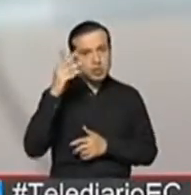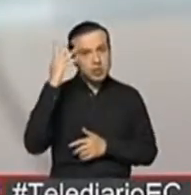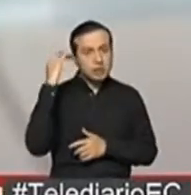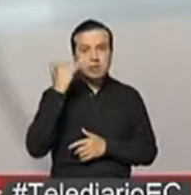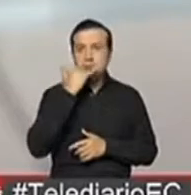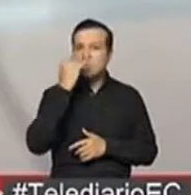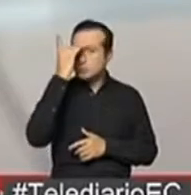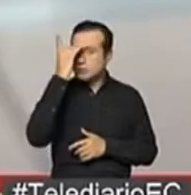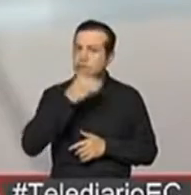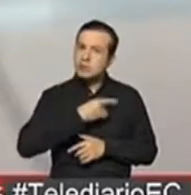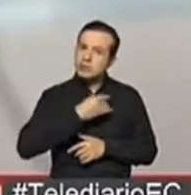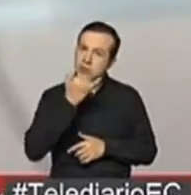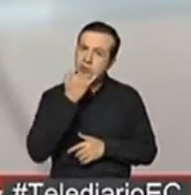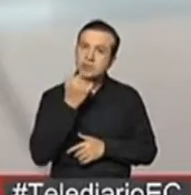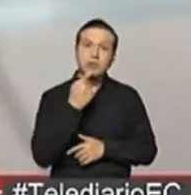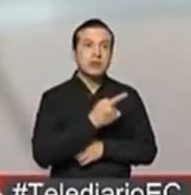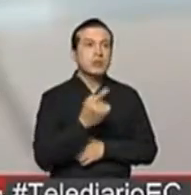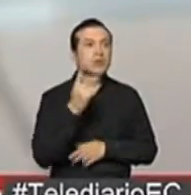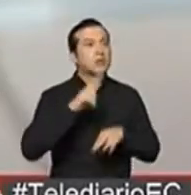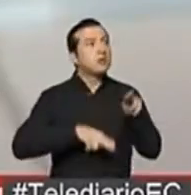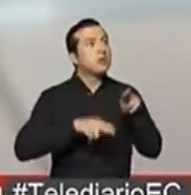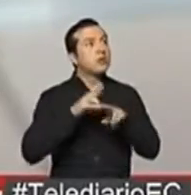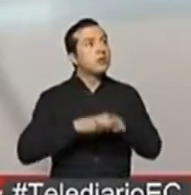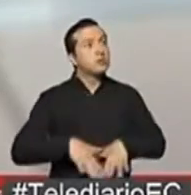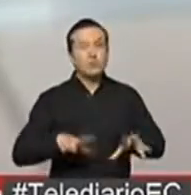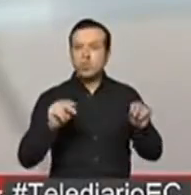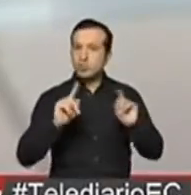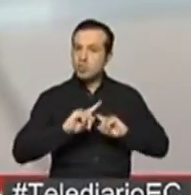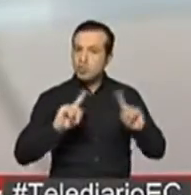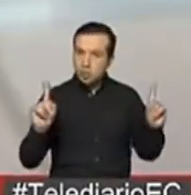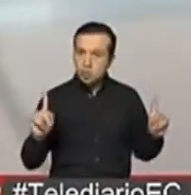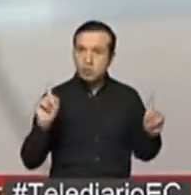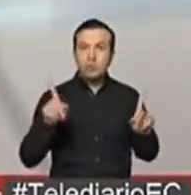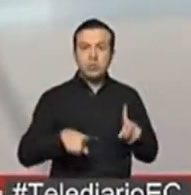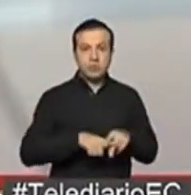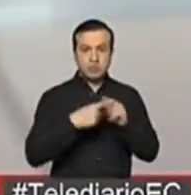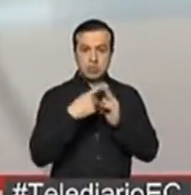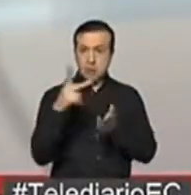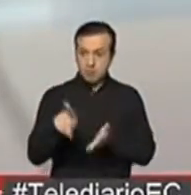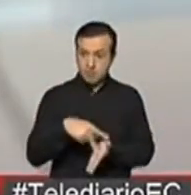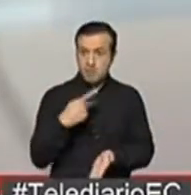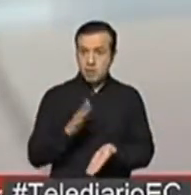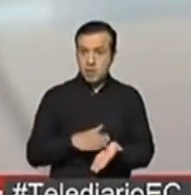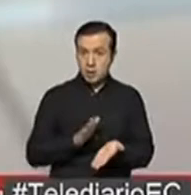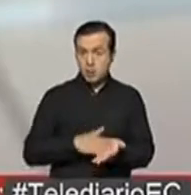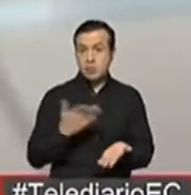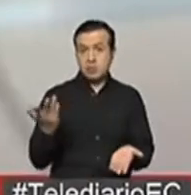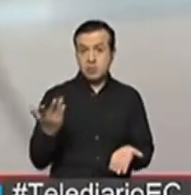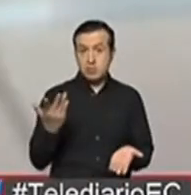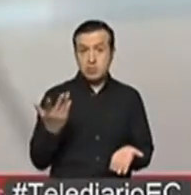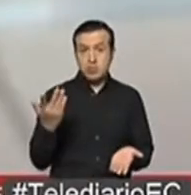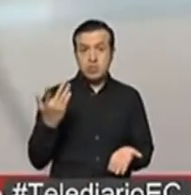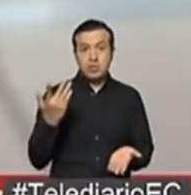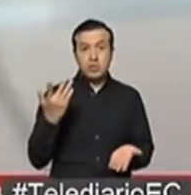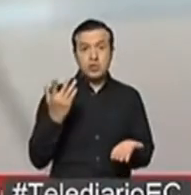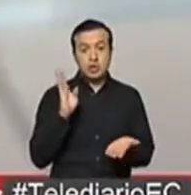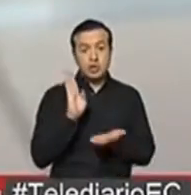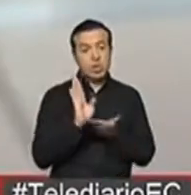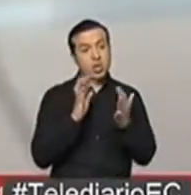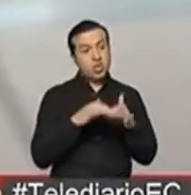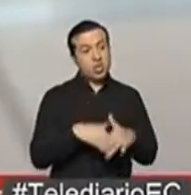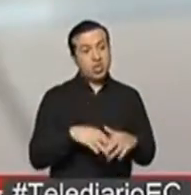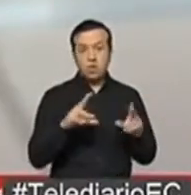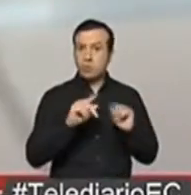a veces que tengo una infraestructura eso no importa entonces empiece a cobrar pero no lo puedes seguir sacrificando al seguro social